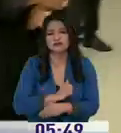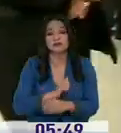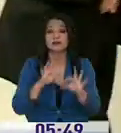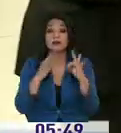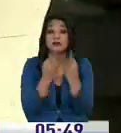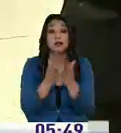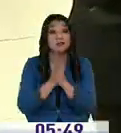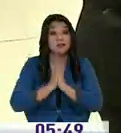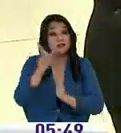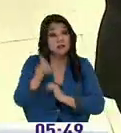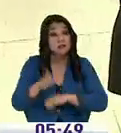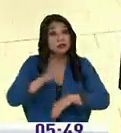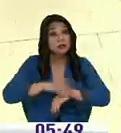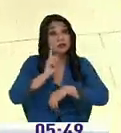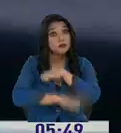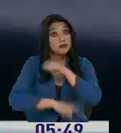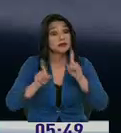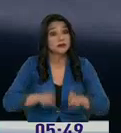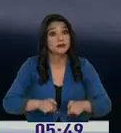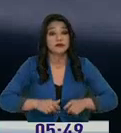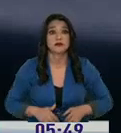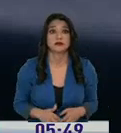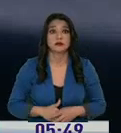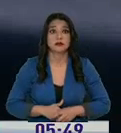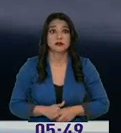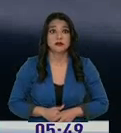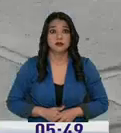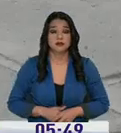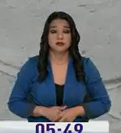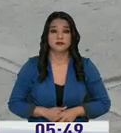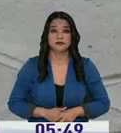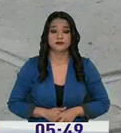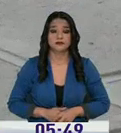que se haga justicia informó patricia a las